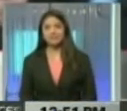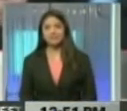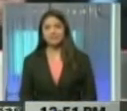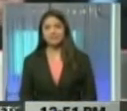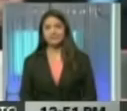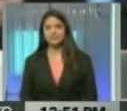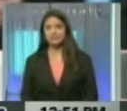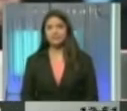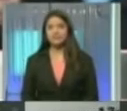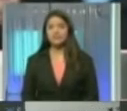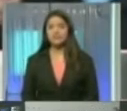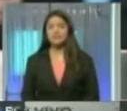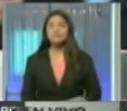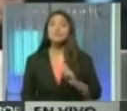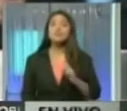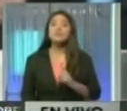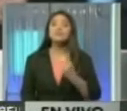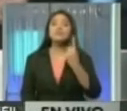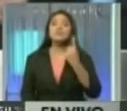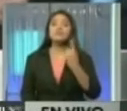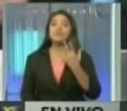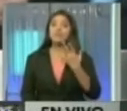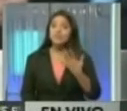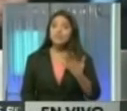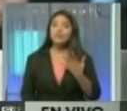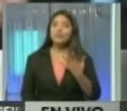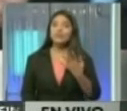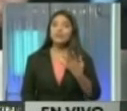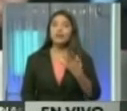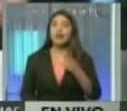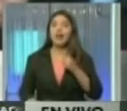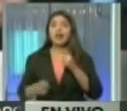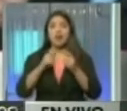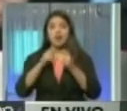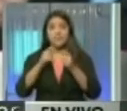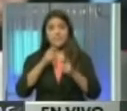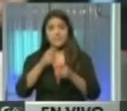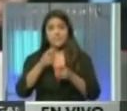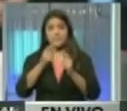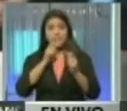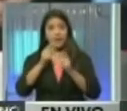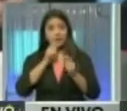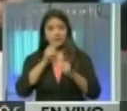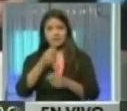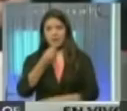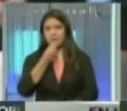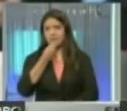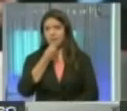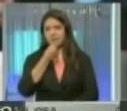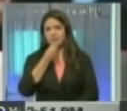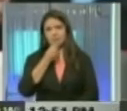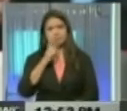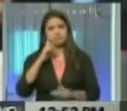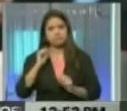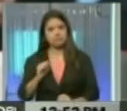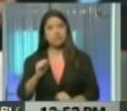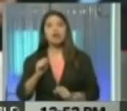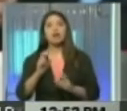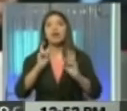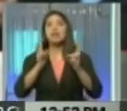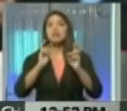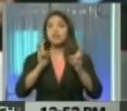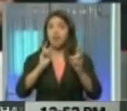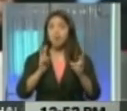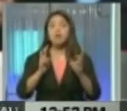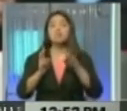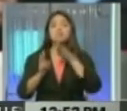Lo primero que te debo decir es que la prensa especializada, la prensa que ha abordado este tema y que nos